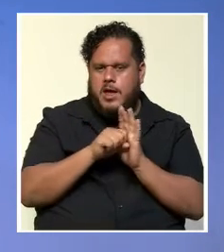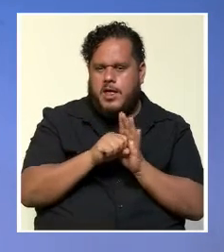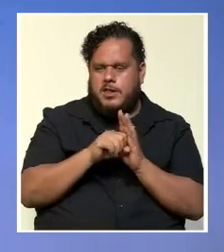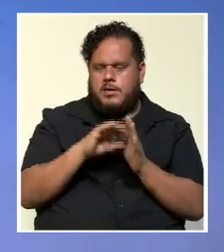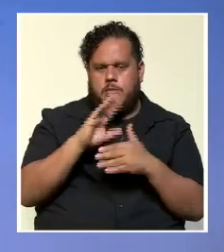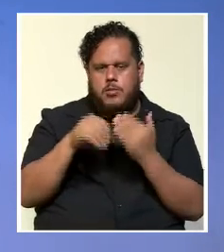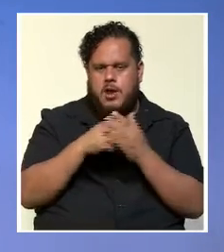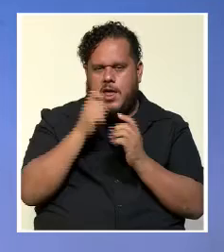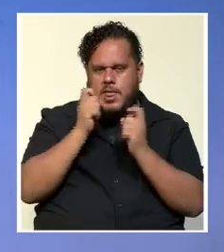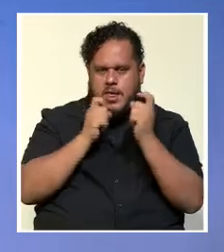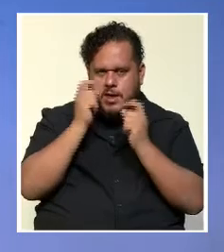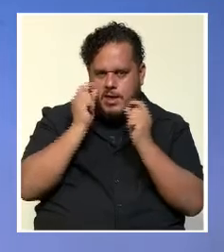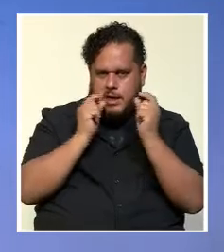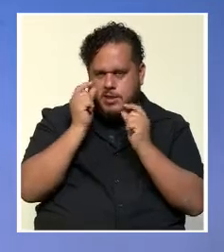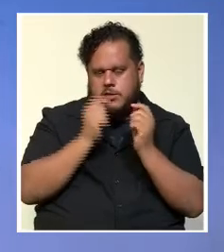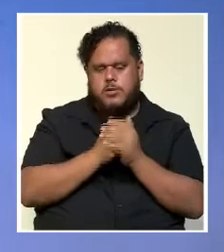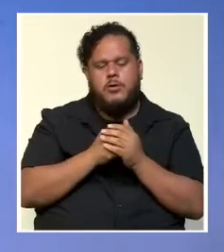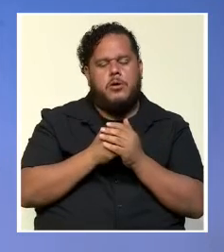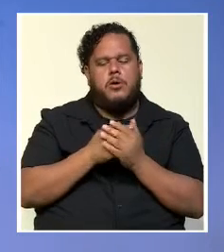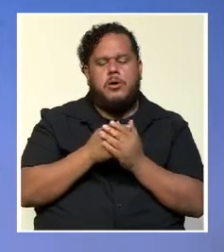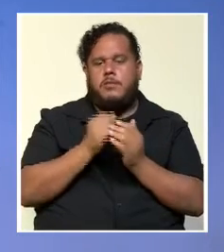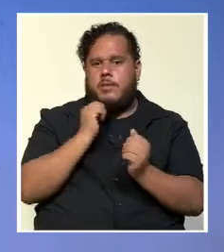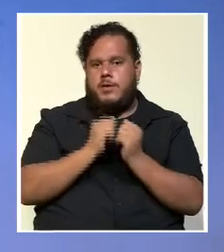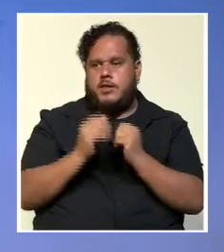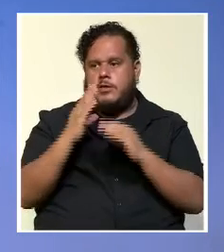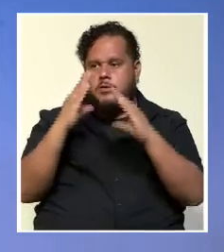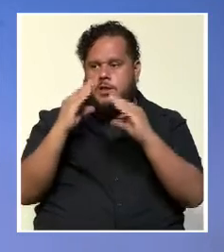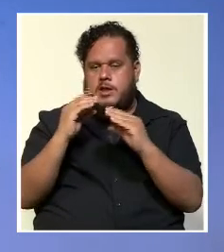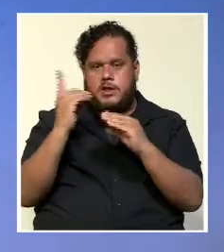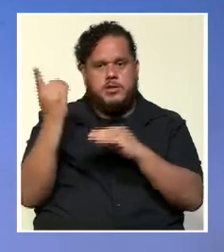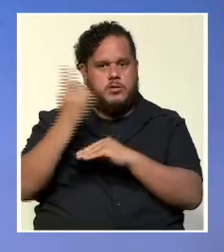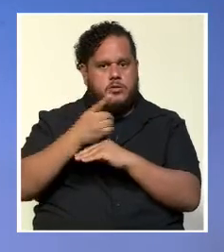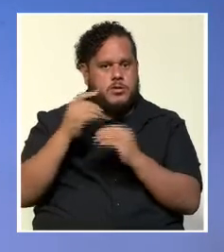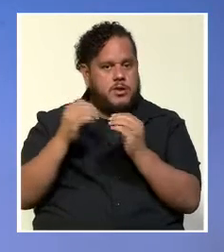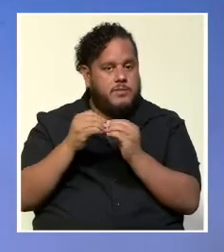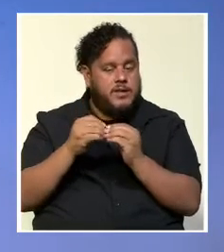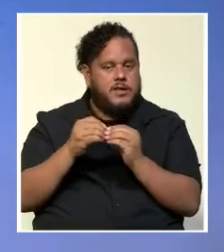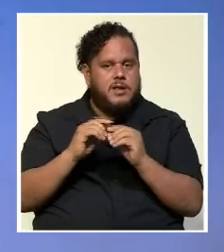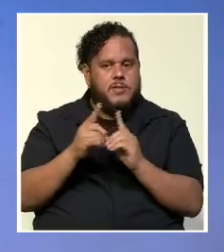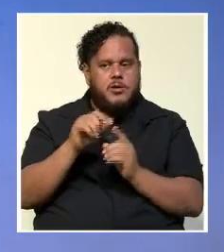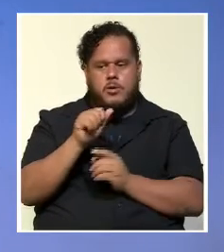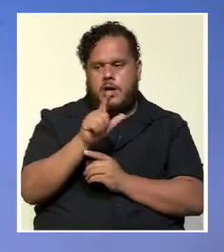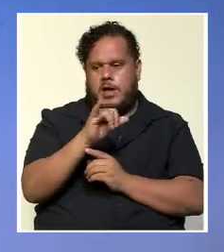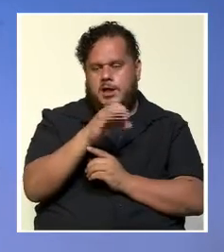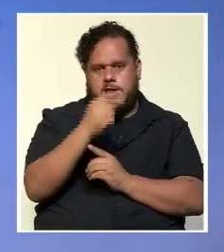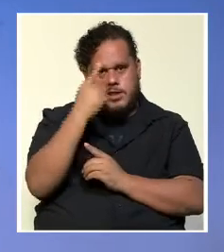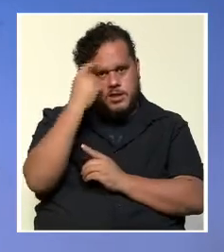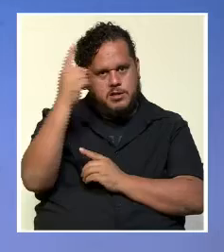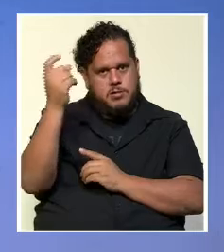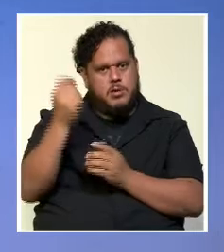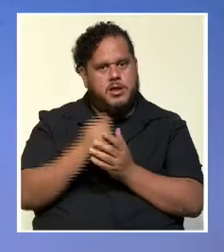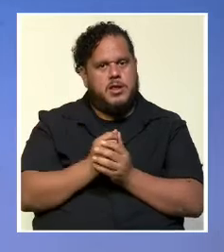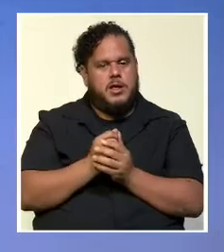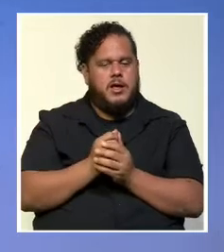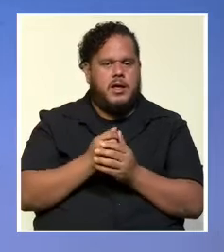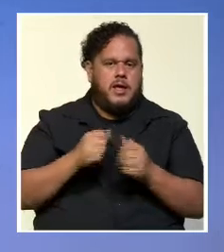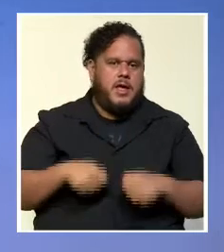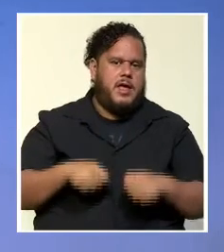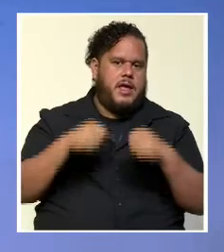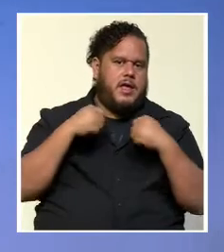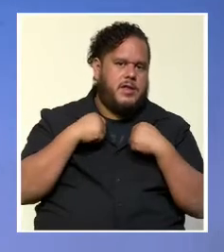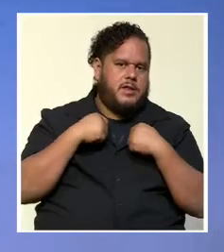gesto. Va pasando la tarde de otro día más. Mientras tanto, Alicia sueña, enroscada entre